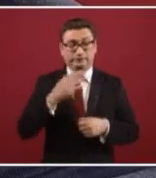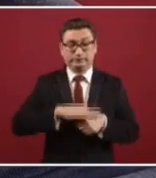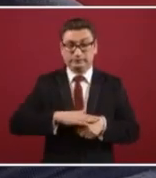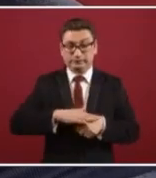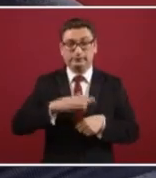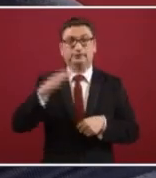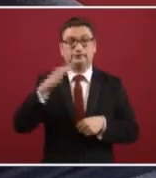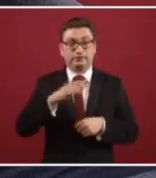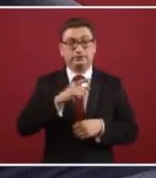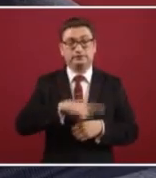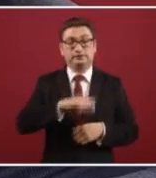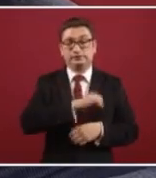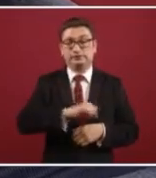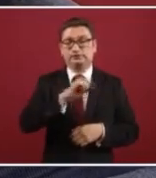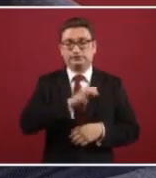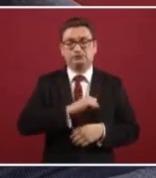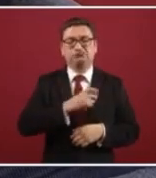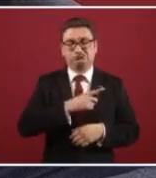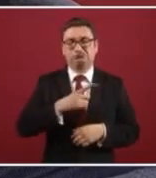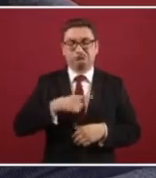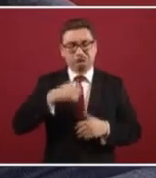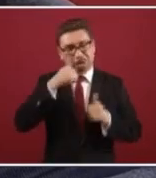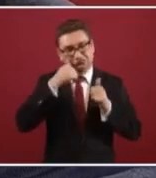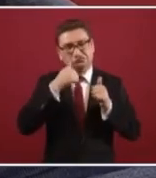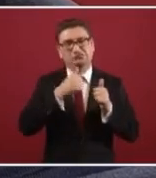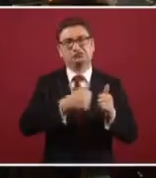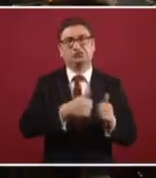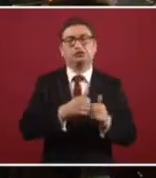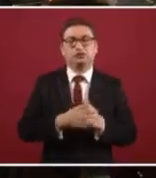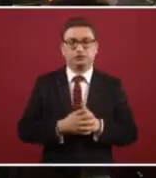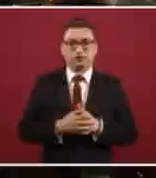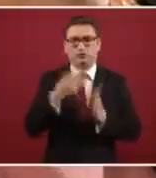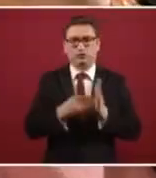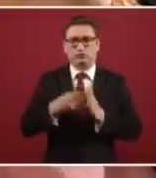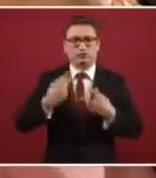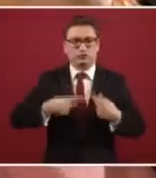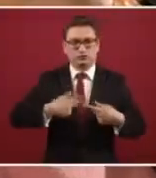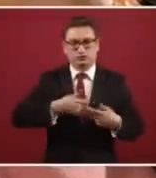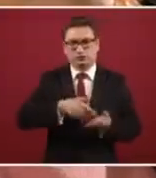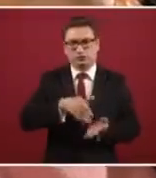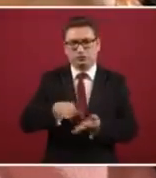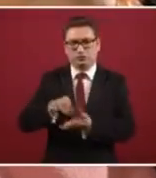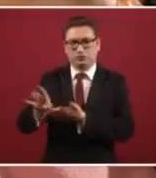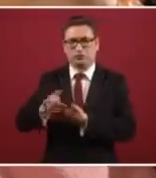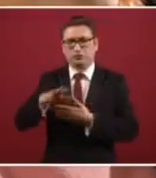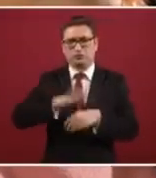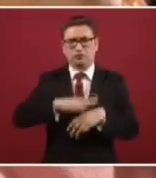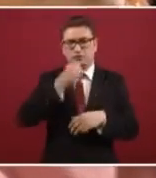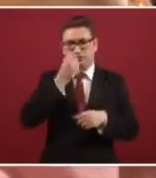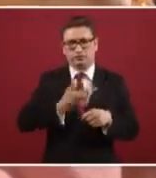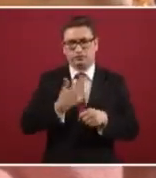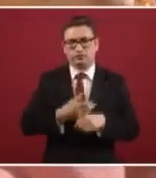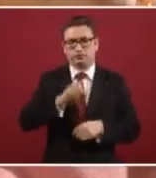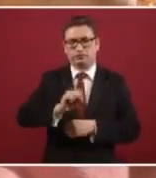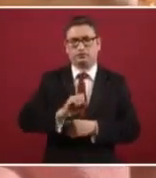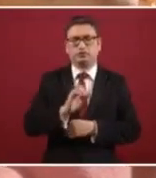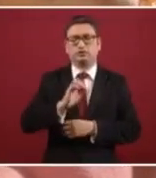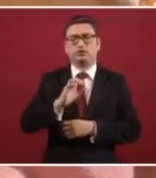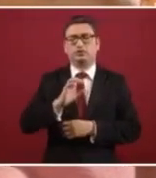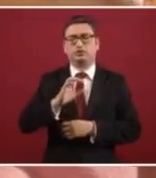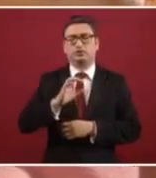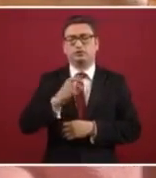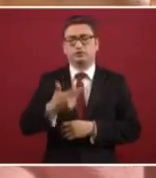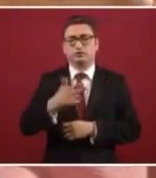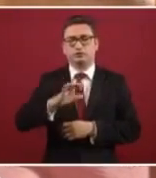salud en otros temas el mandatario habló de la salida de pedro salmerón como director del instituto nacional de estudios históricos